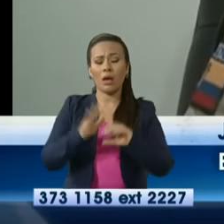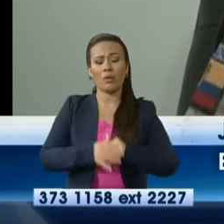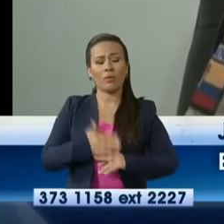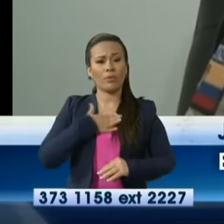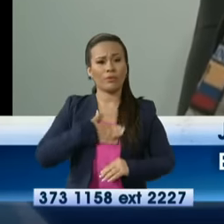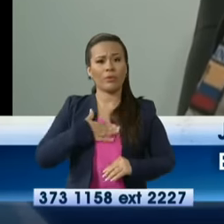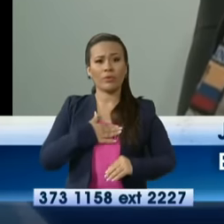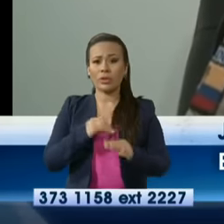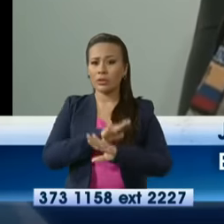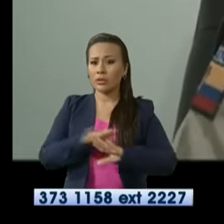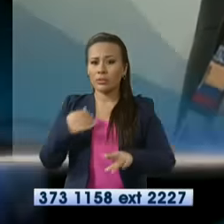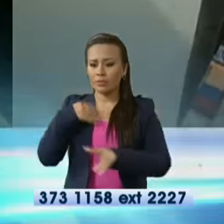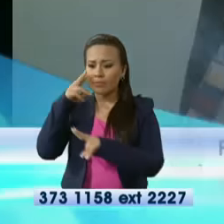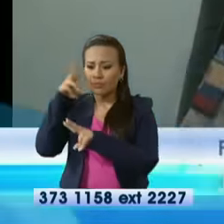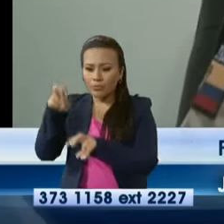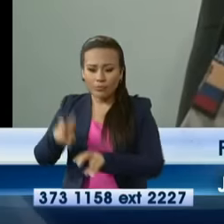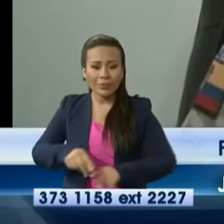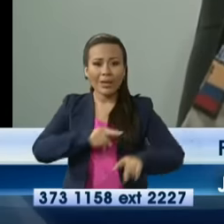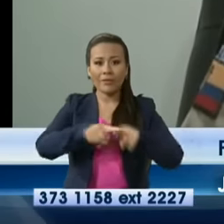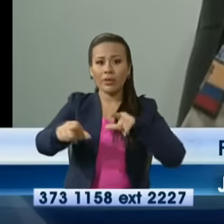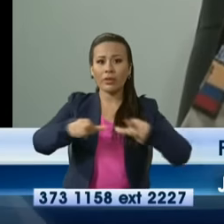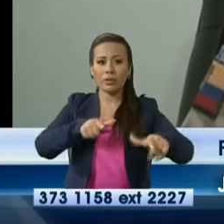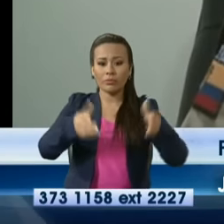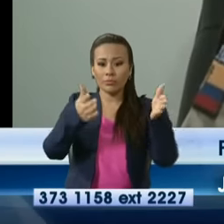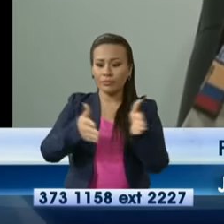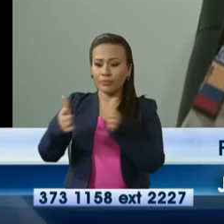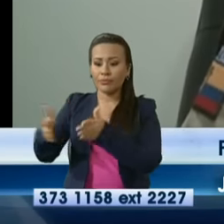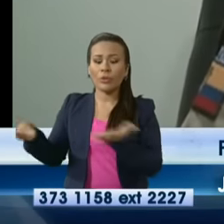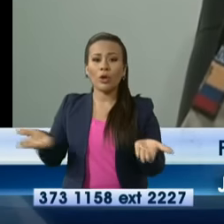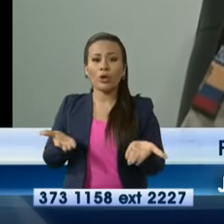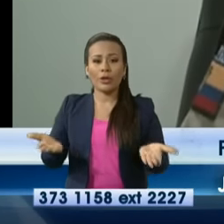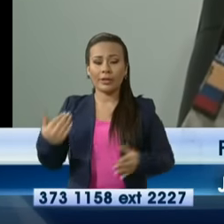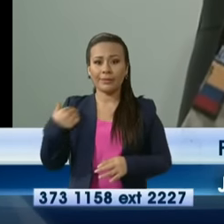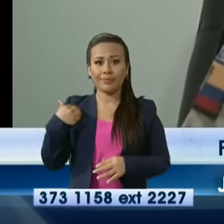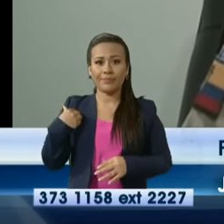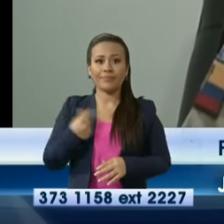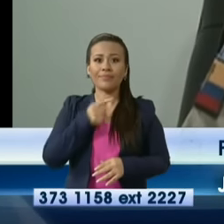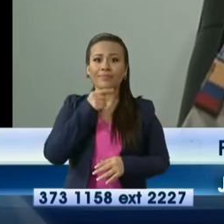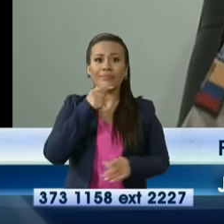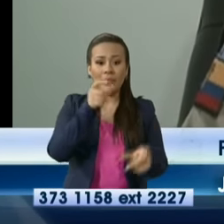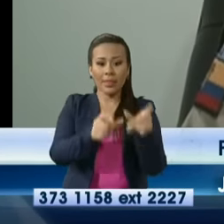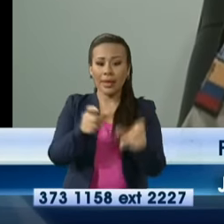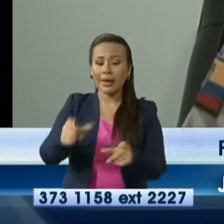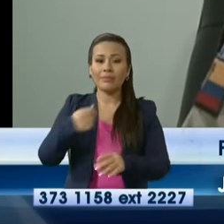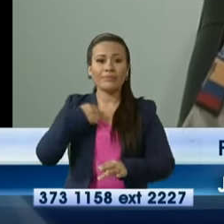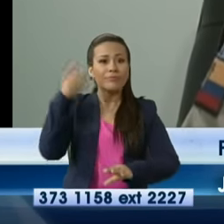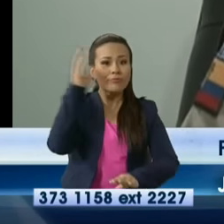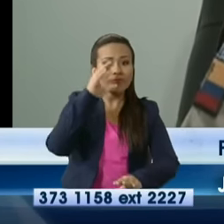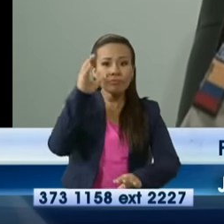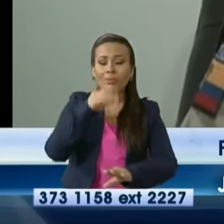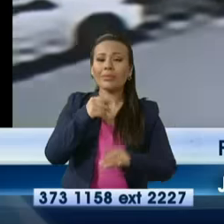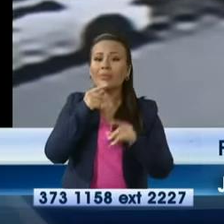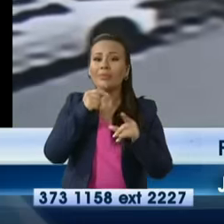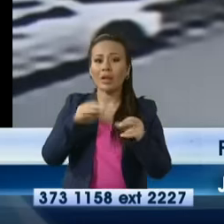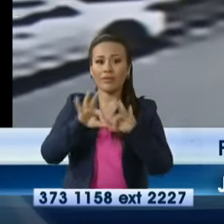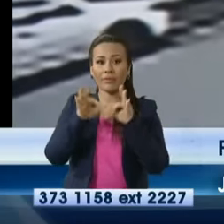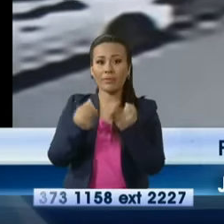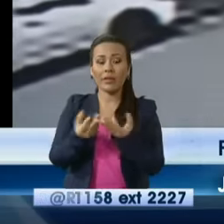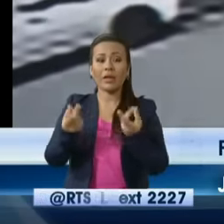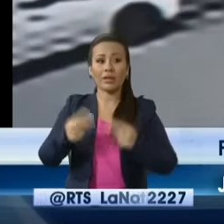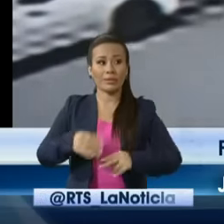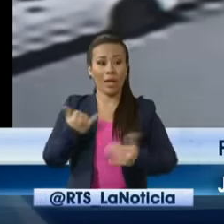realizado allanamientos por los diferentes sectores donde se tiene previsto el ciudadano, pues, residía, y también por los familiares. Como parte